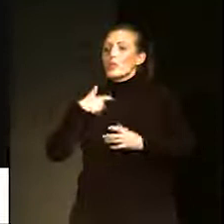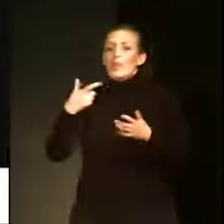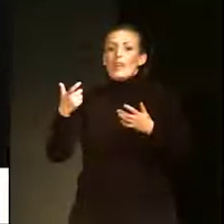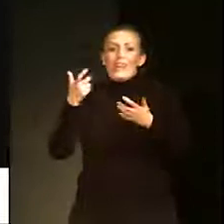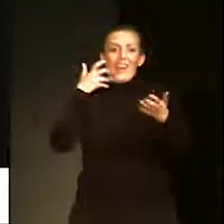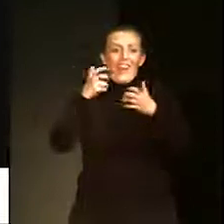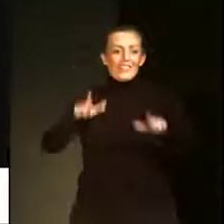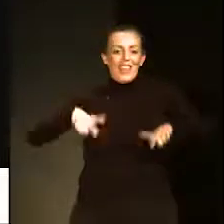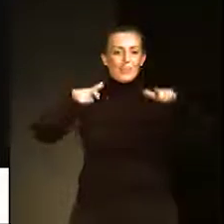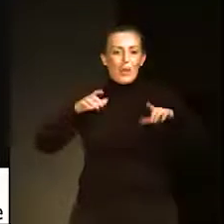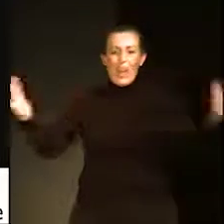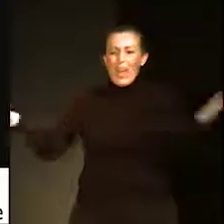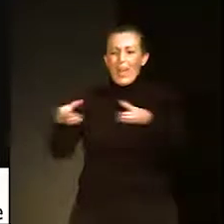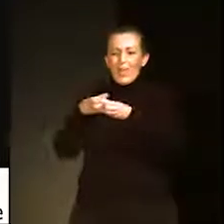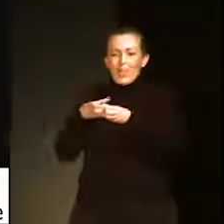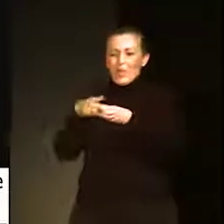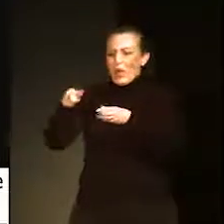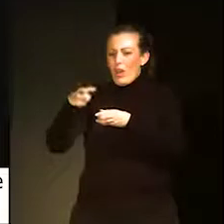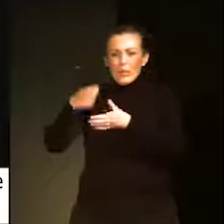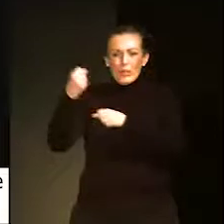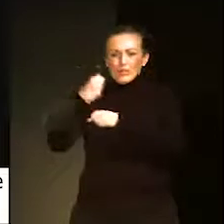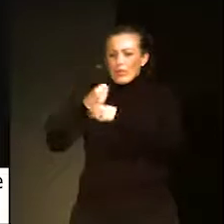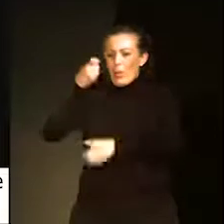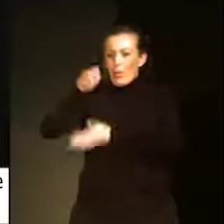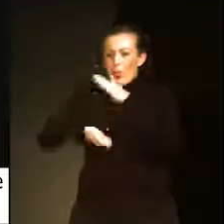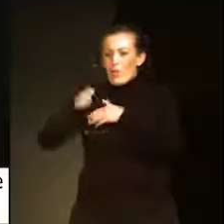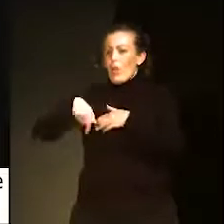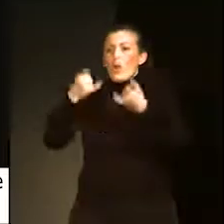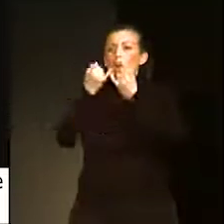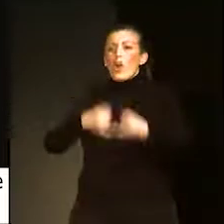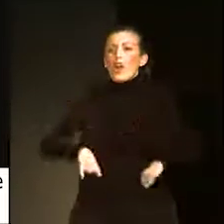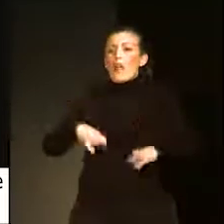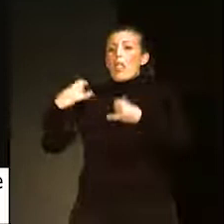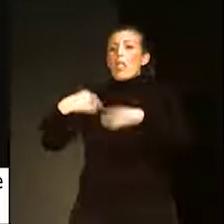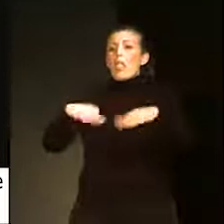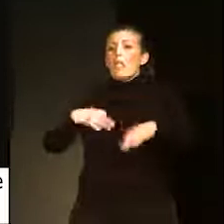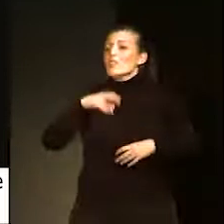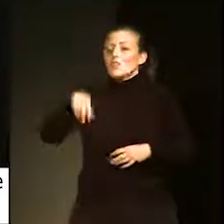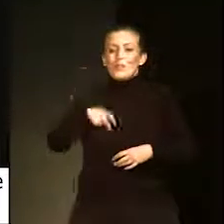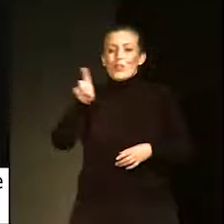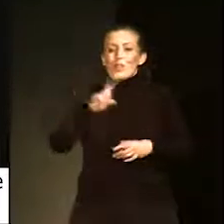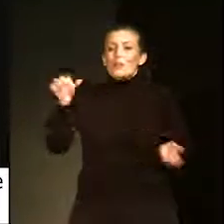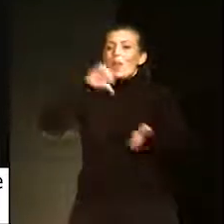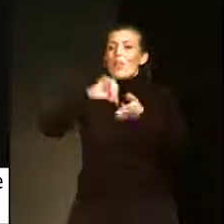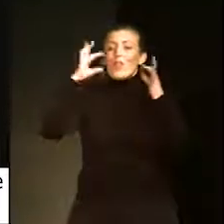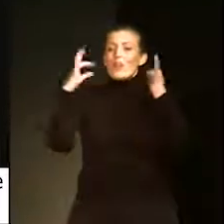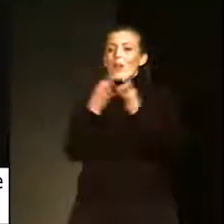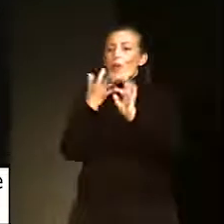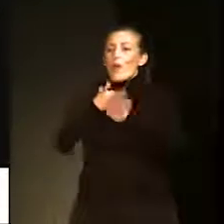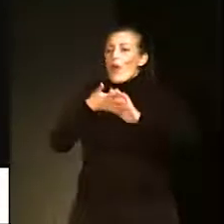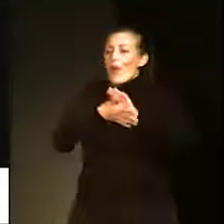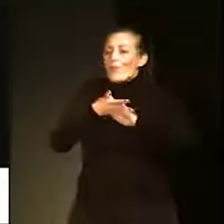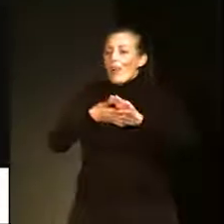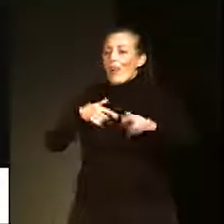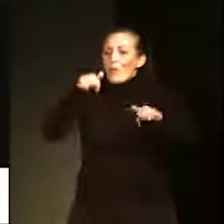a todo su equipo, porque le han puesto mucho empeño en que estas jornadas no sean cualquier jornada para la ciudad de Córdoba. Estamos hablando,